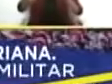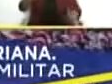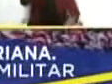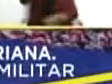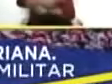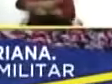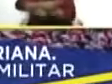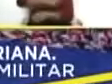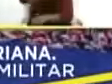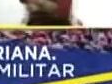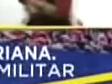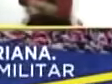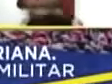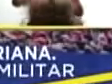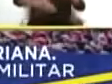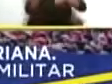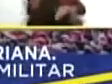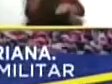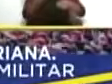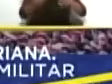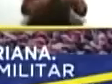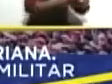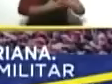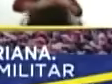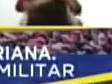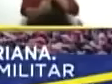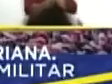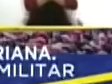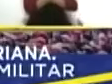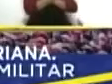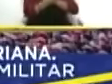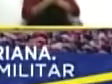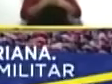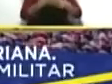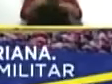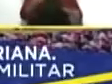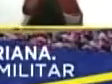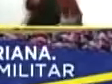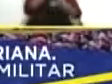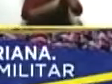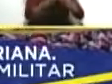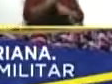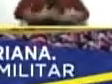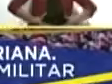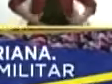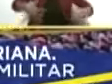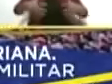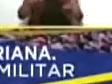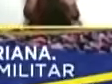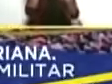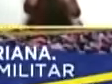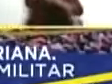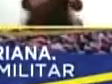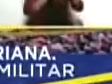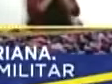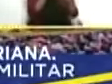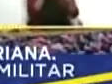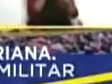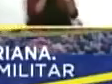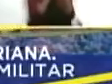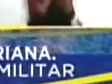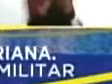en Venezuela el modelo colonialista neoliberal del Fondo Monetario